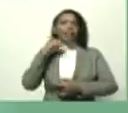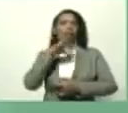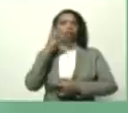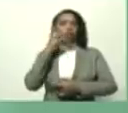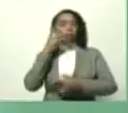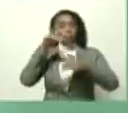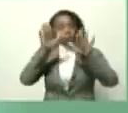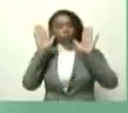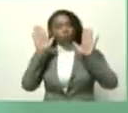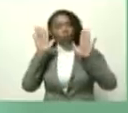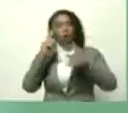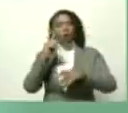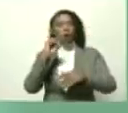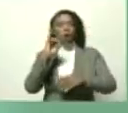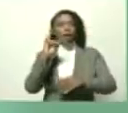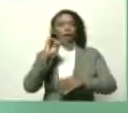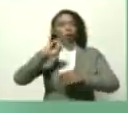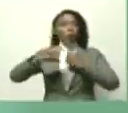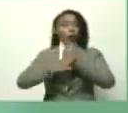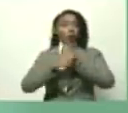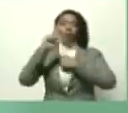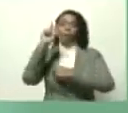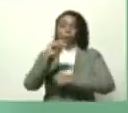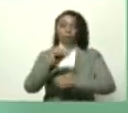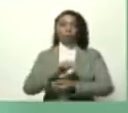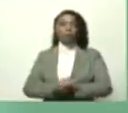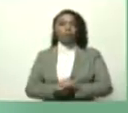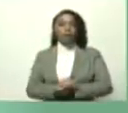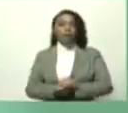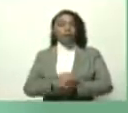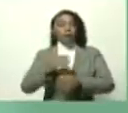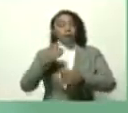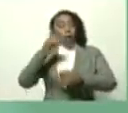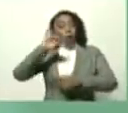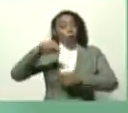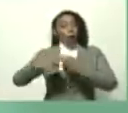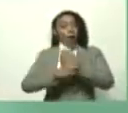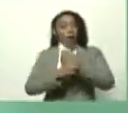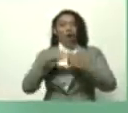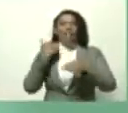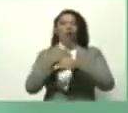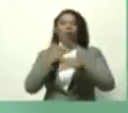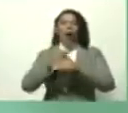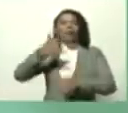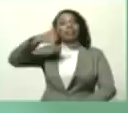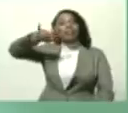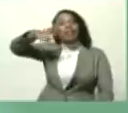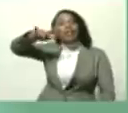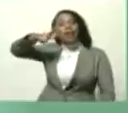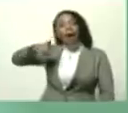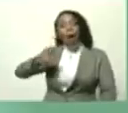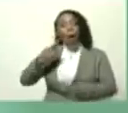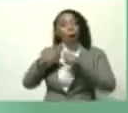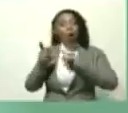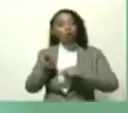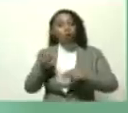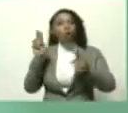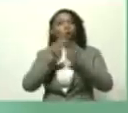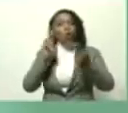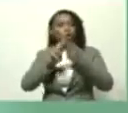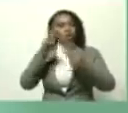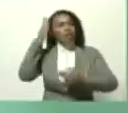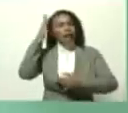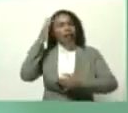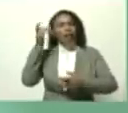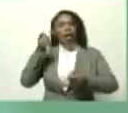Por supuesto, entre el Coqui y Guaidó, son obvias. Guaidó es una marioneta. Otros conducen los